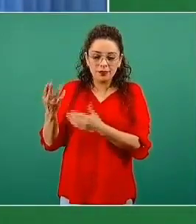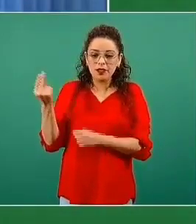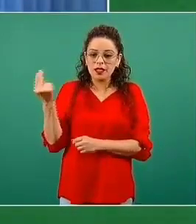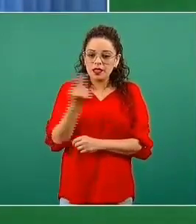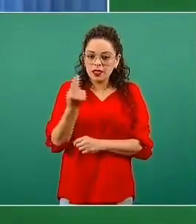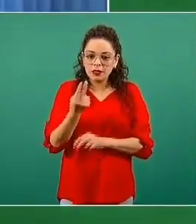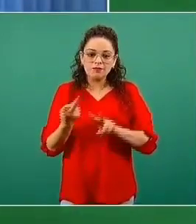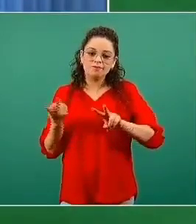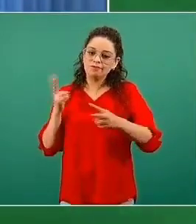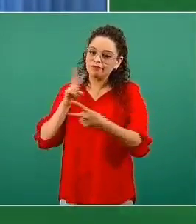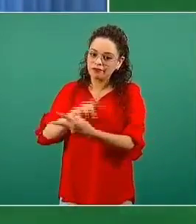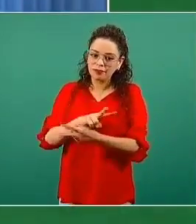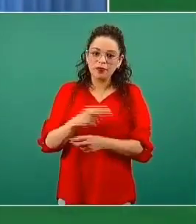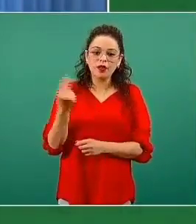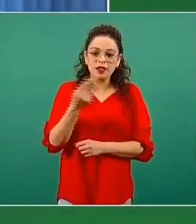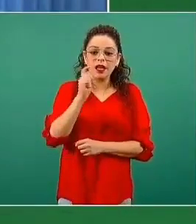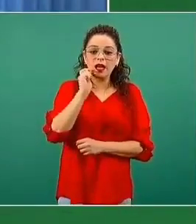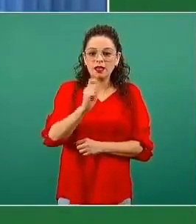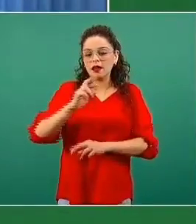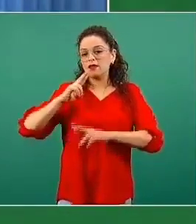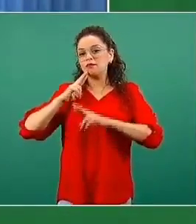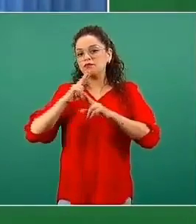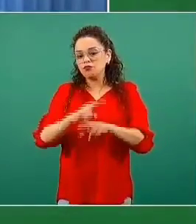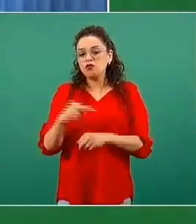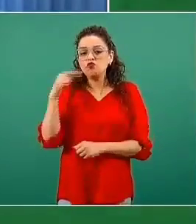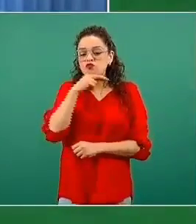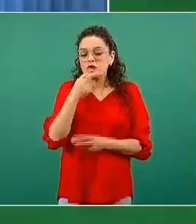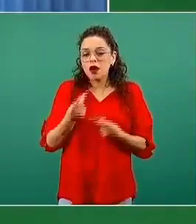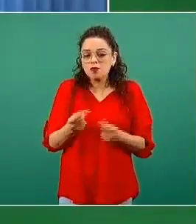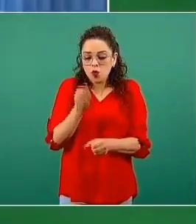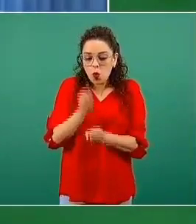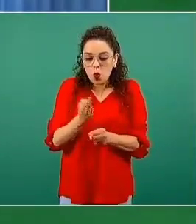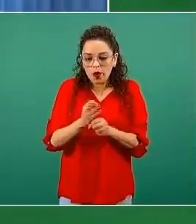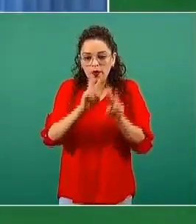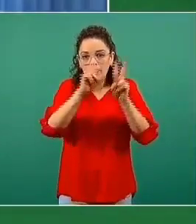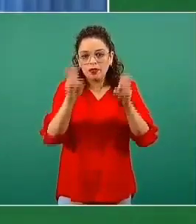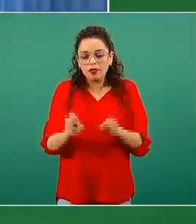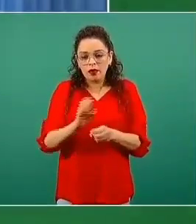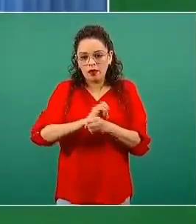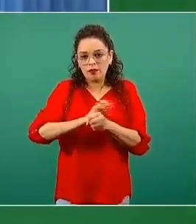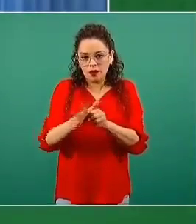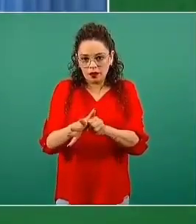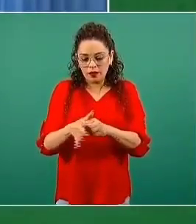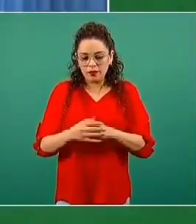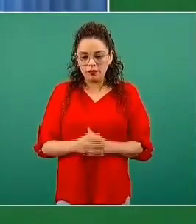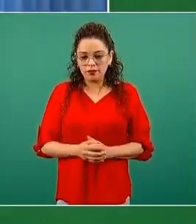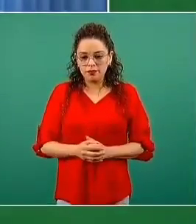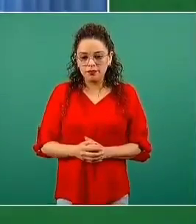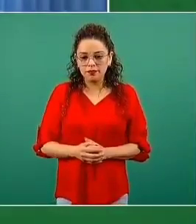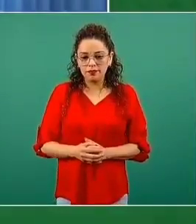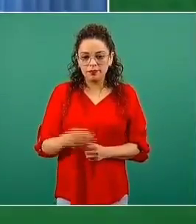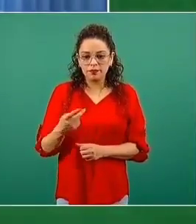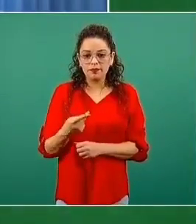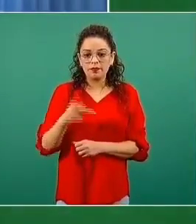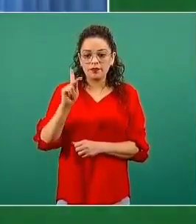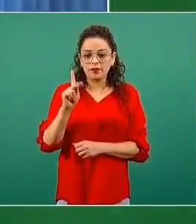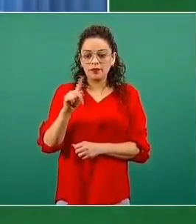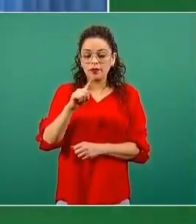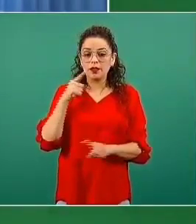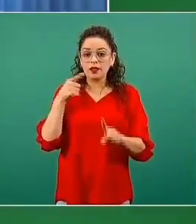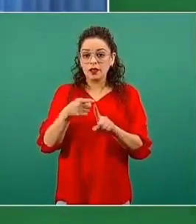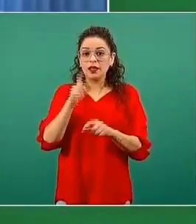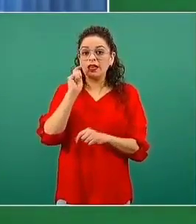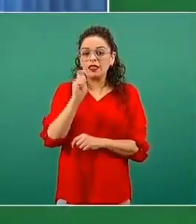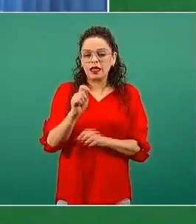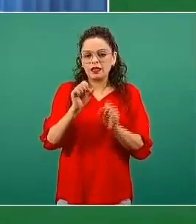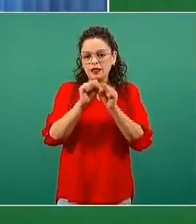que potenciar para responder a la COVID-19. También se pueden ir sentando las bases de un sistema de salud más